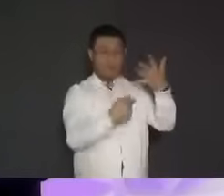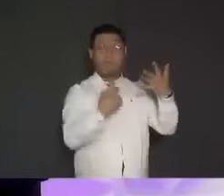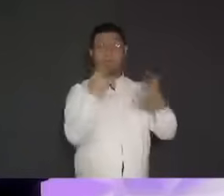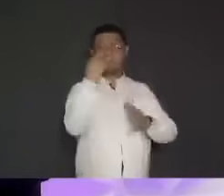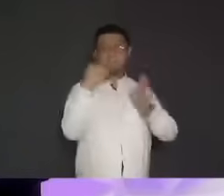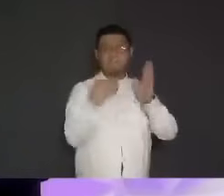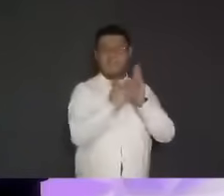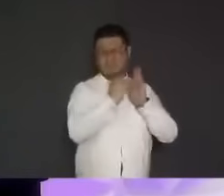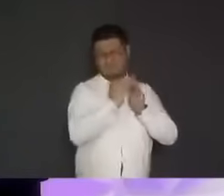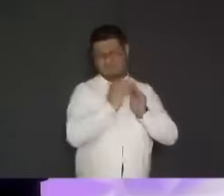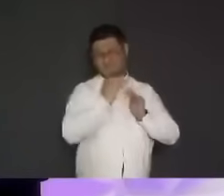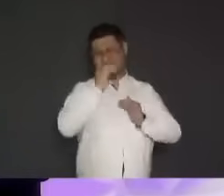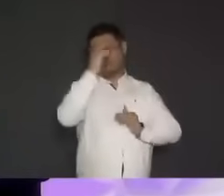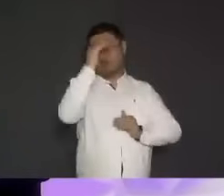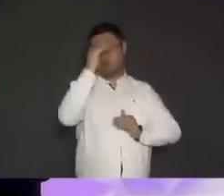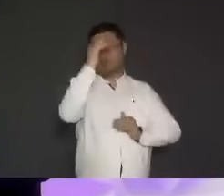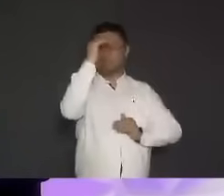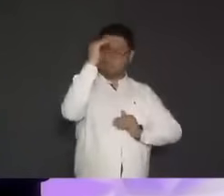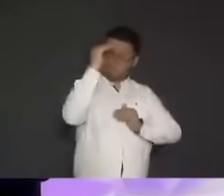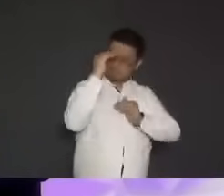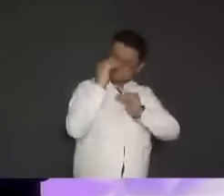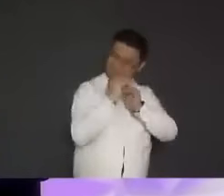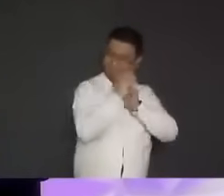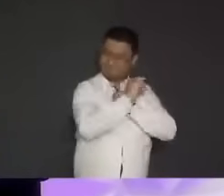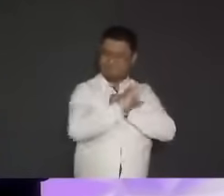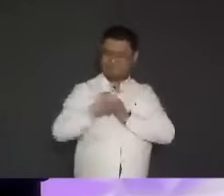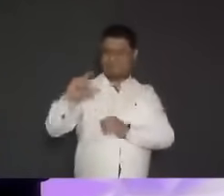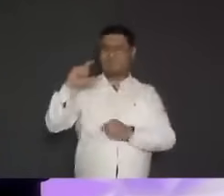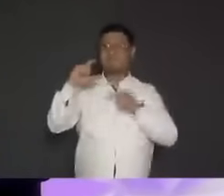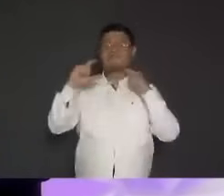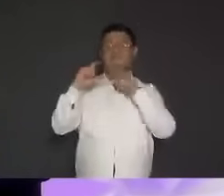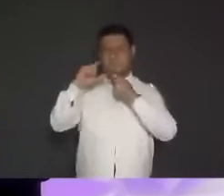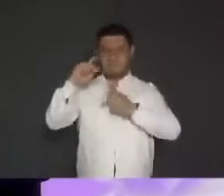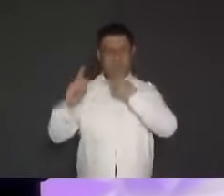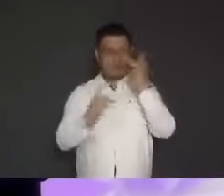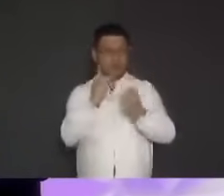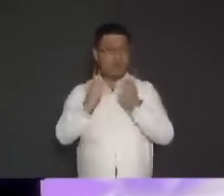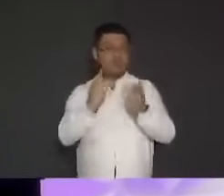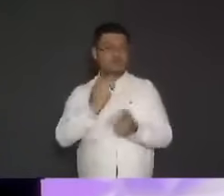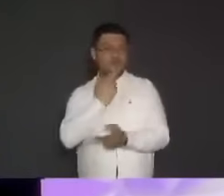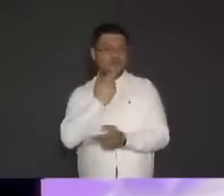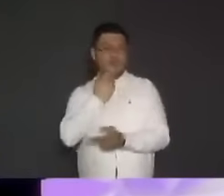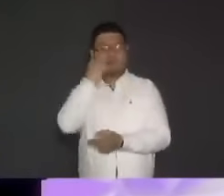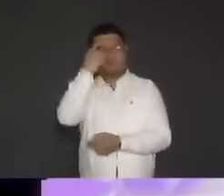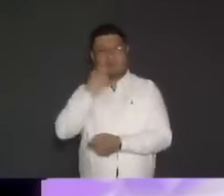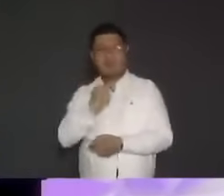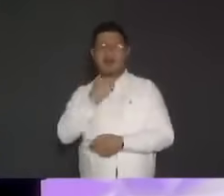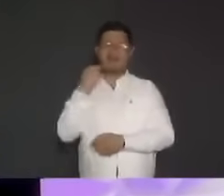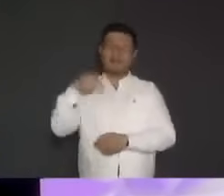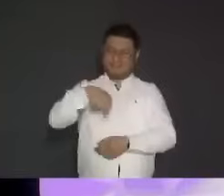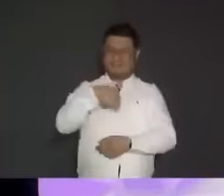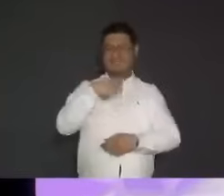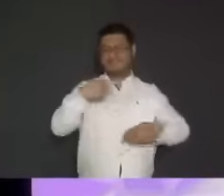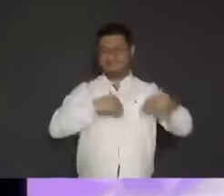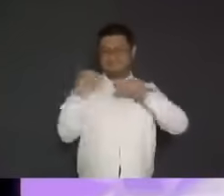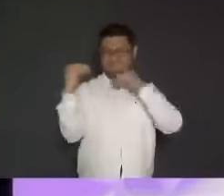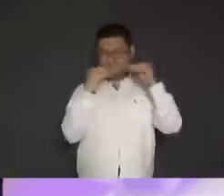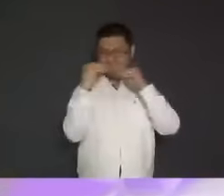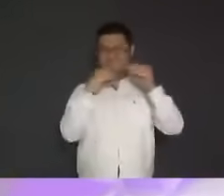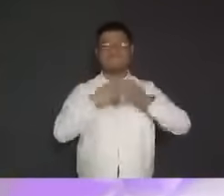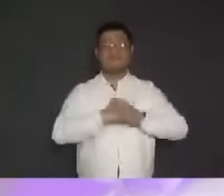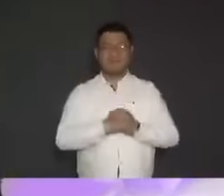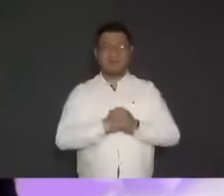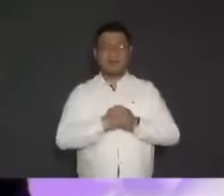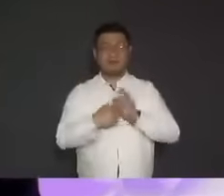que se recibieron y se sacar el banco que el día de hoy se van a estar utilizando en este debate a la gubernatura. Bien, y damos el paso